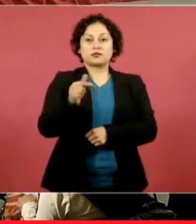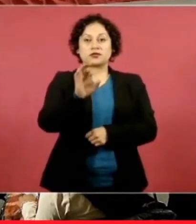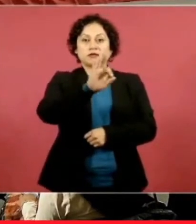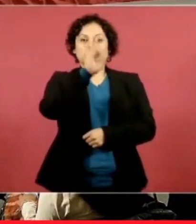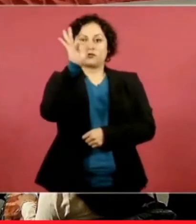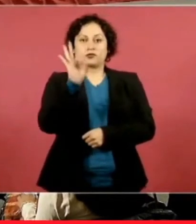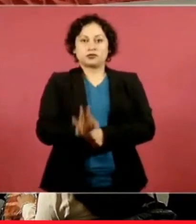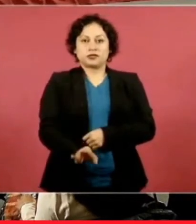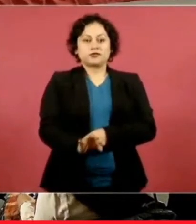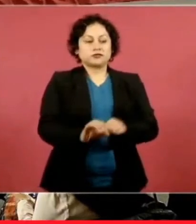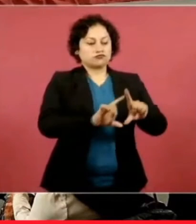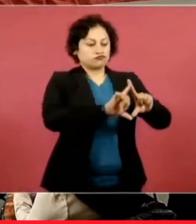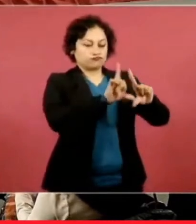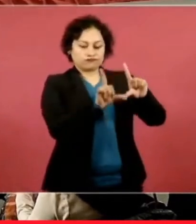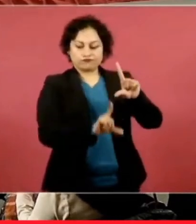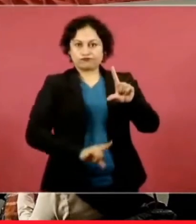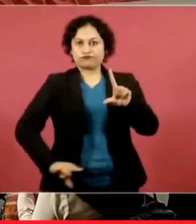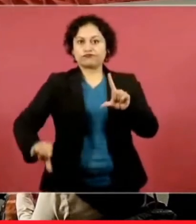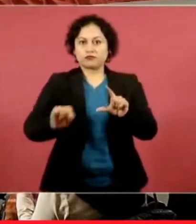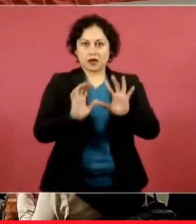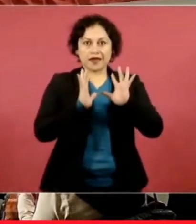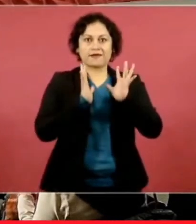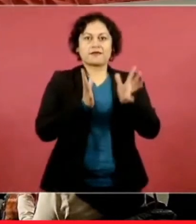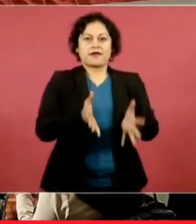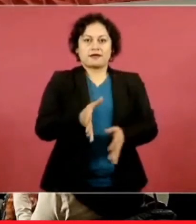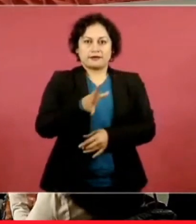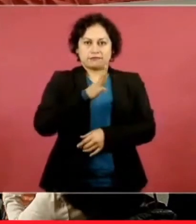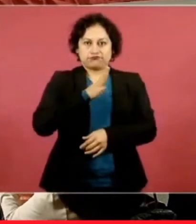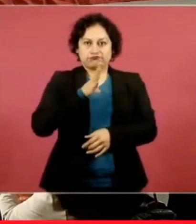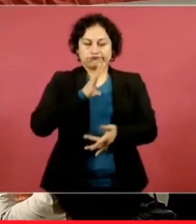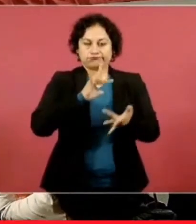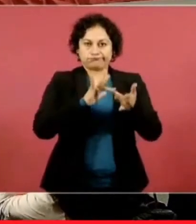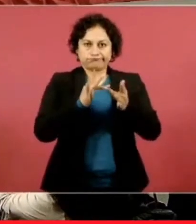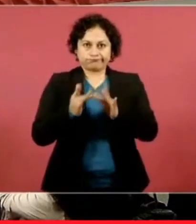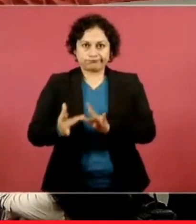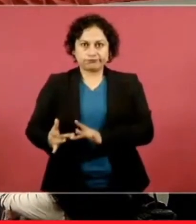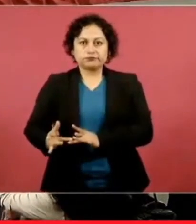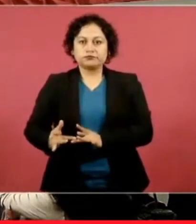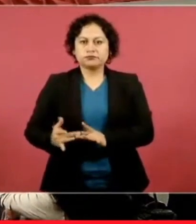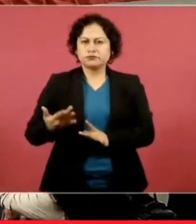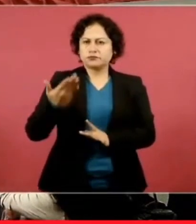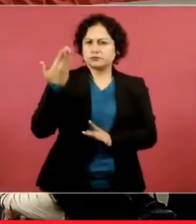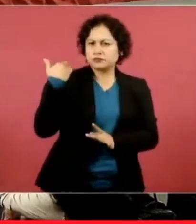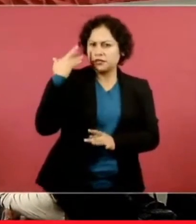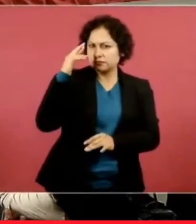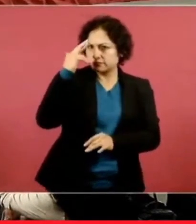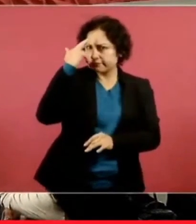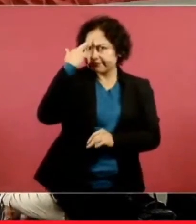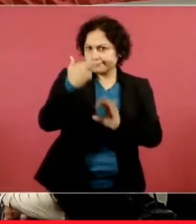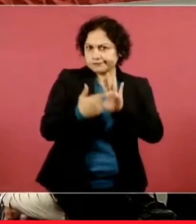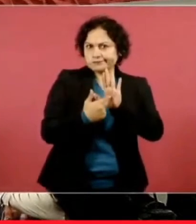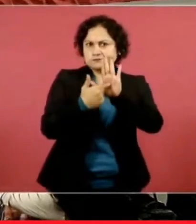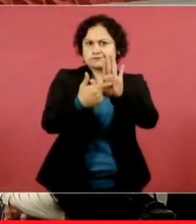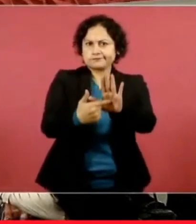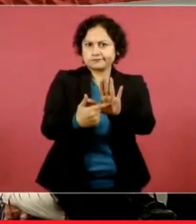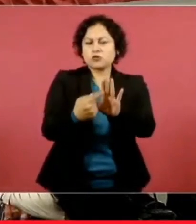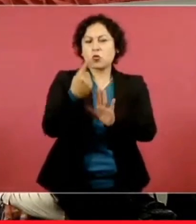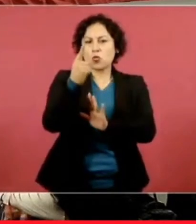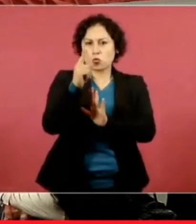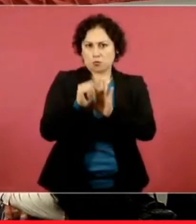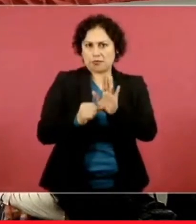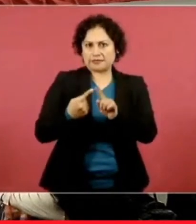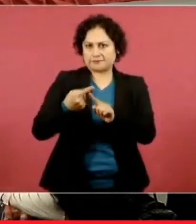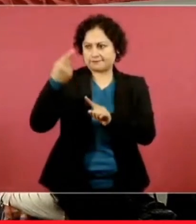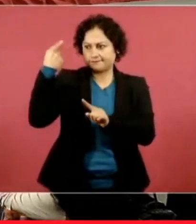poblacional. Con base a la última vez que se presentó esta gráfica aquí, es un mes y